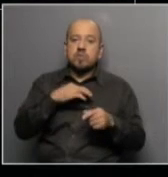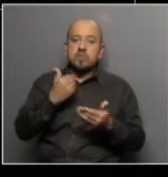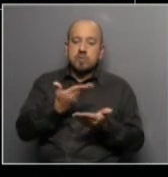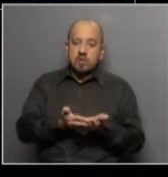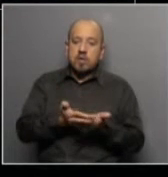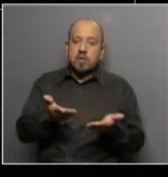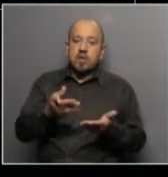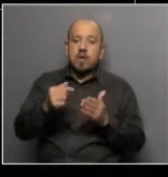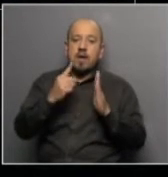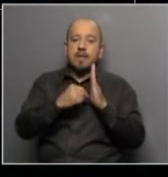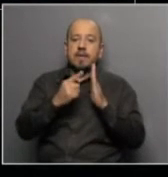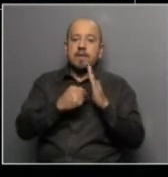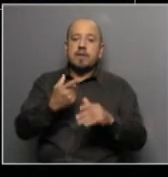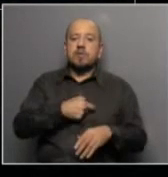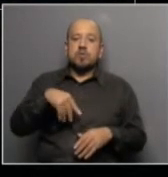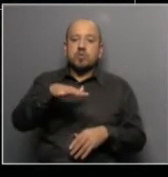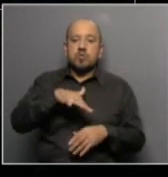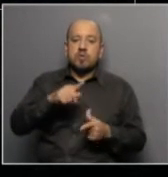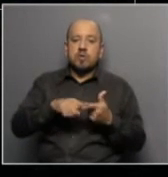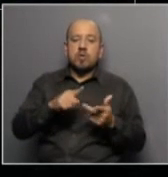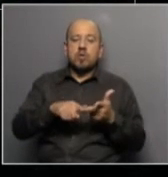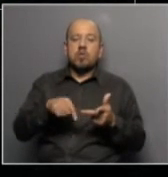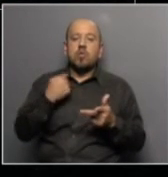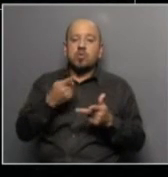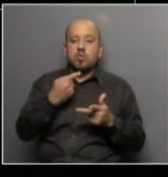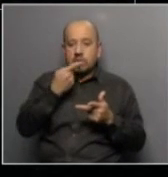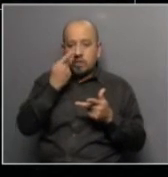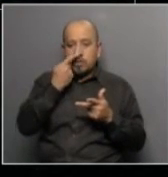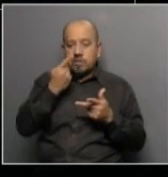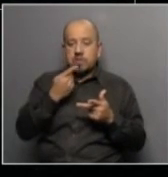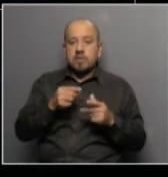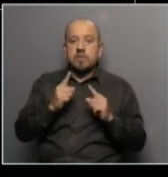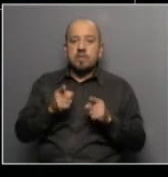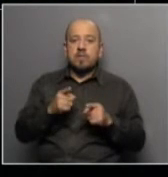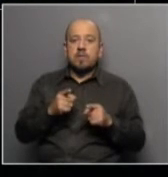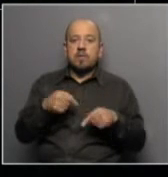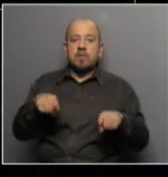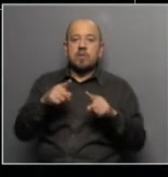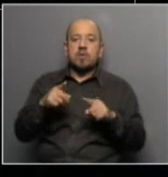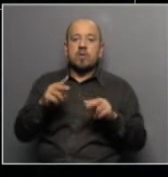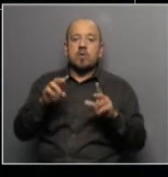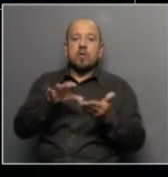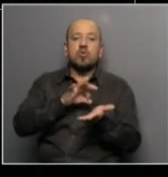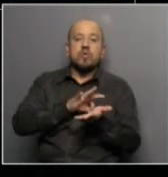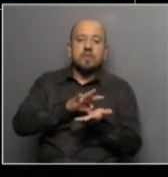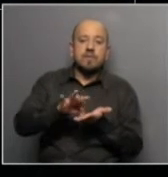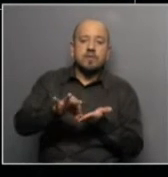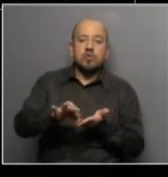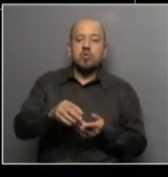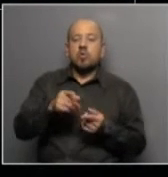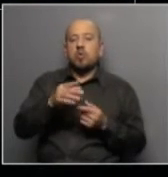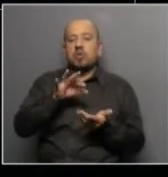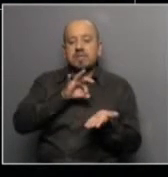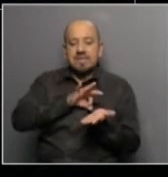mesa, alquiler social. Otro aspecto interesante, muy interesante para trabajar, los lotes con servicios. Cuando hablamos